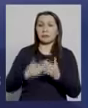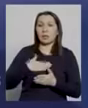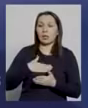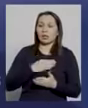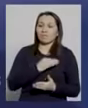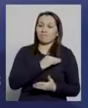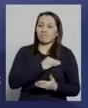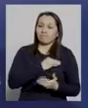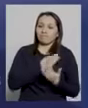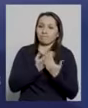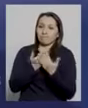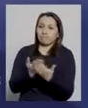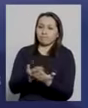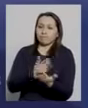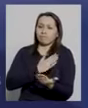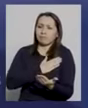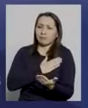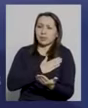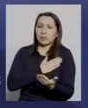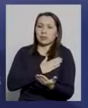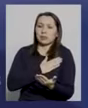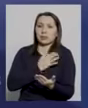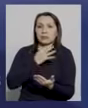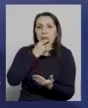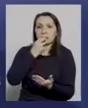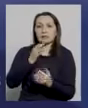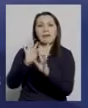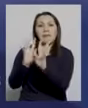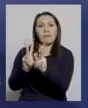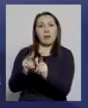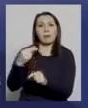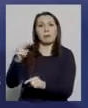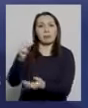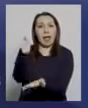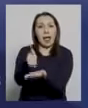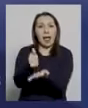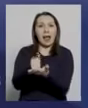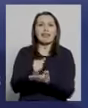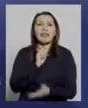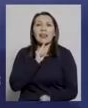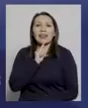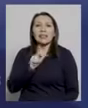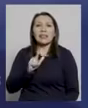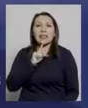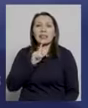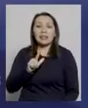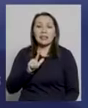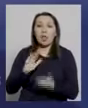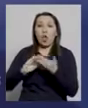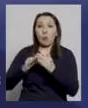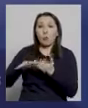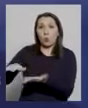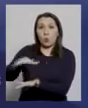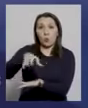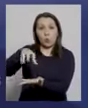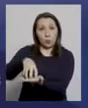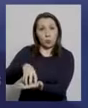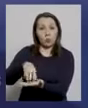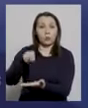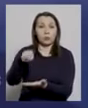mis condolencias más sentidas a la familia del alcalde de Tiltil, a la comunidad de Tiltil,